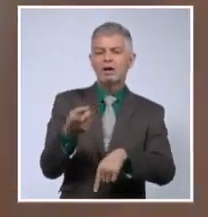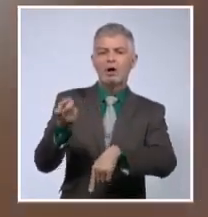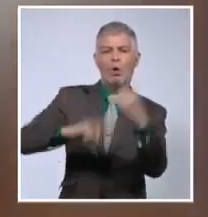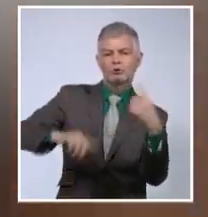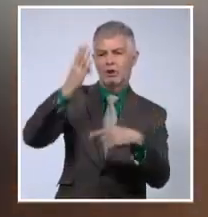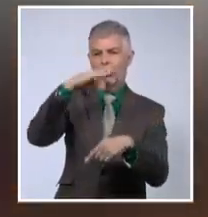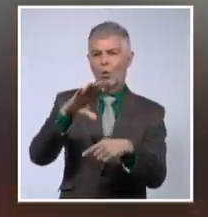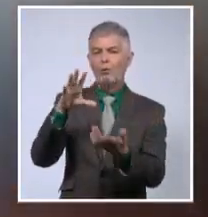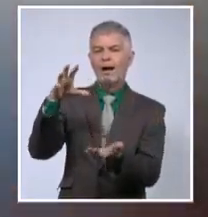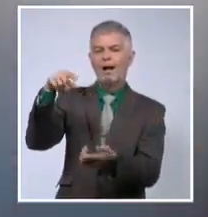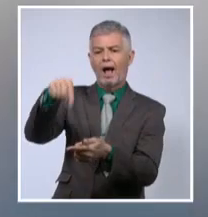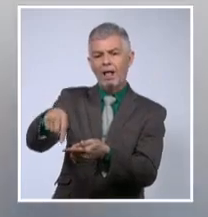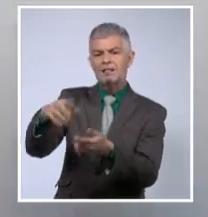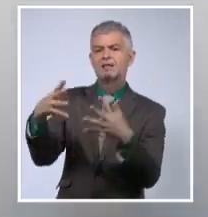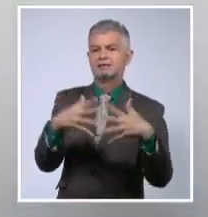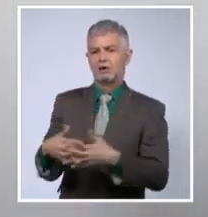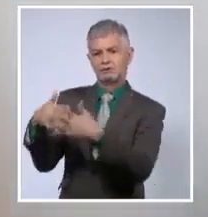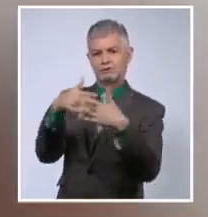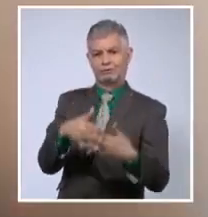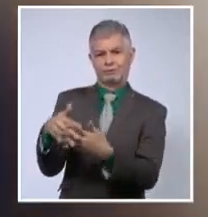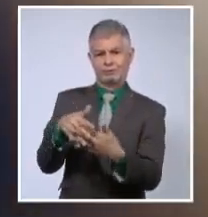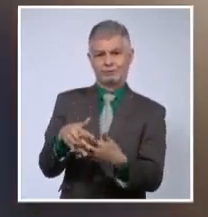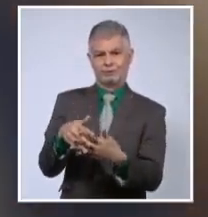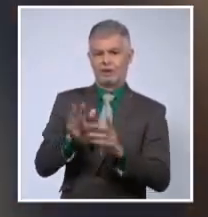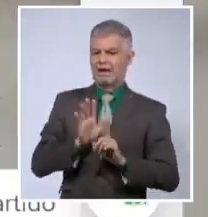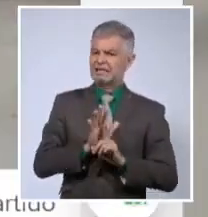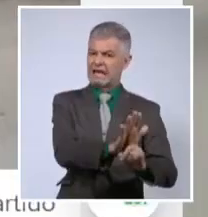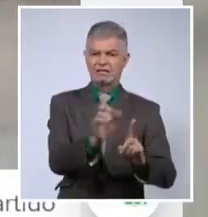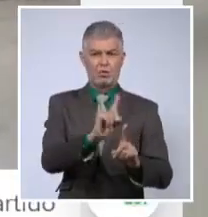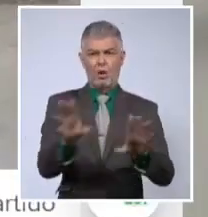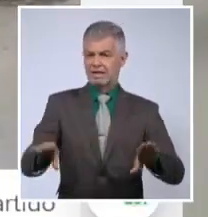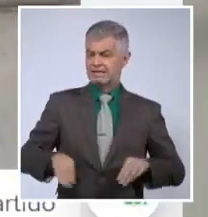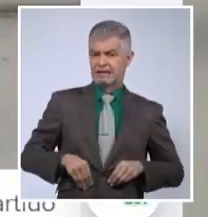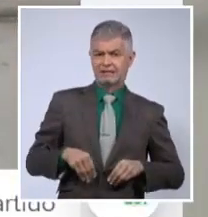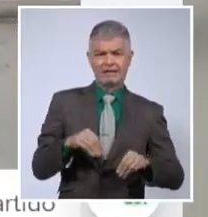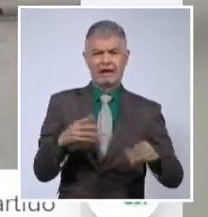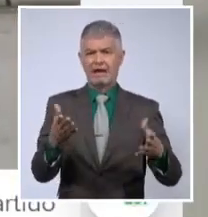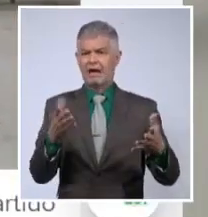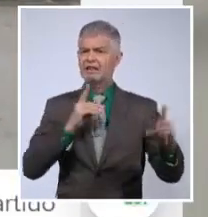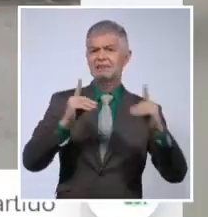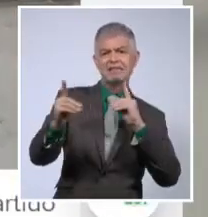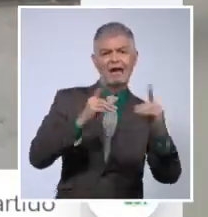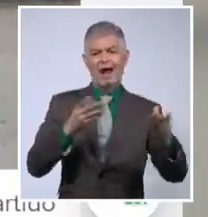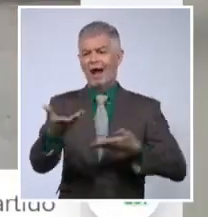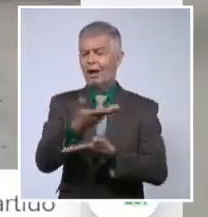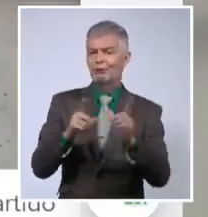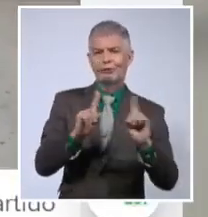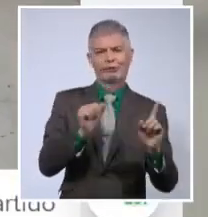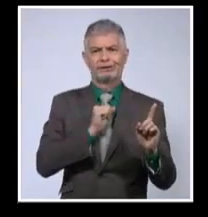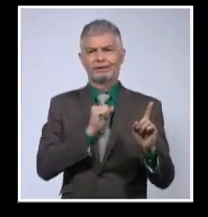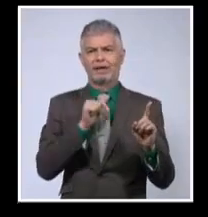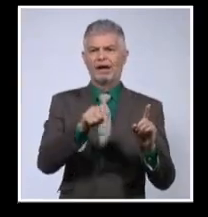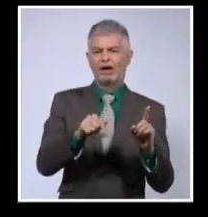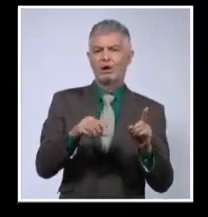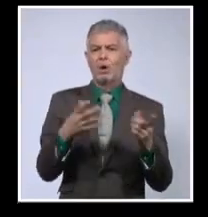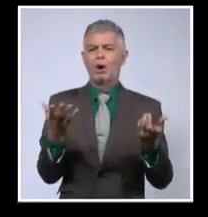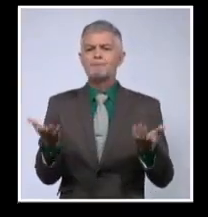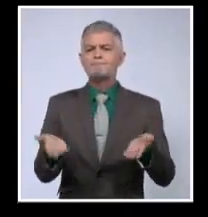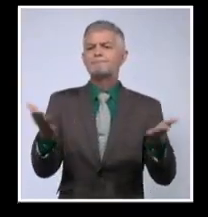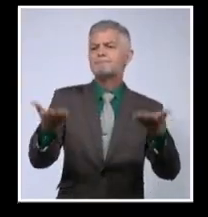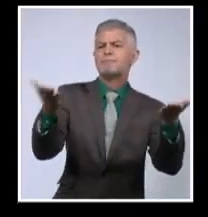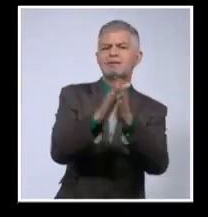Unidos. Rechazan el civismo y el diálogo, mientras denuncian una represión ficticia e invitan a la violencia. No puede